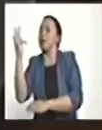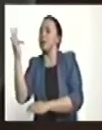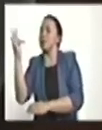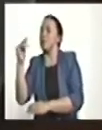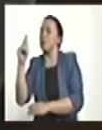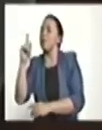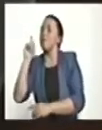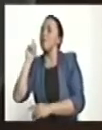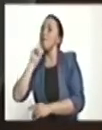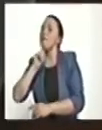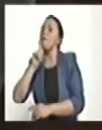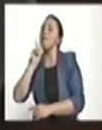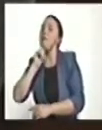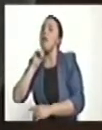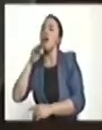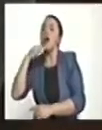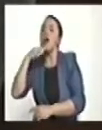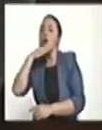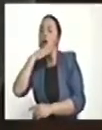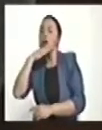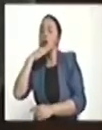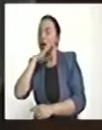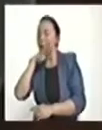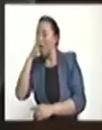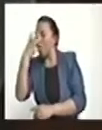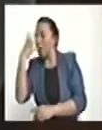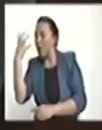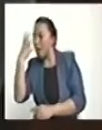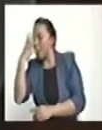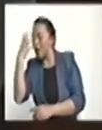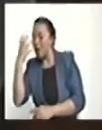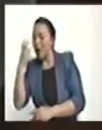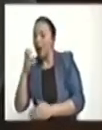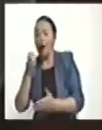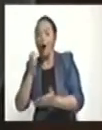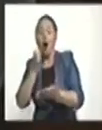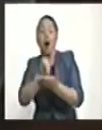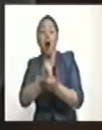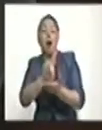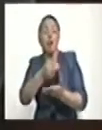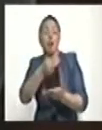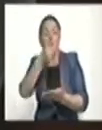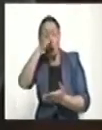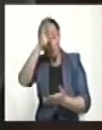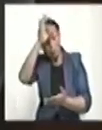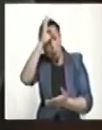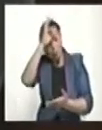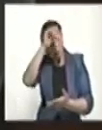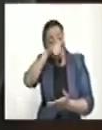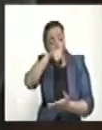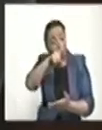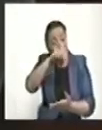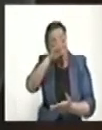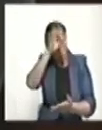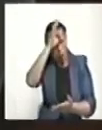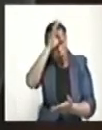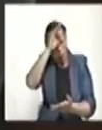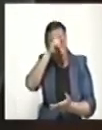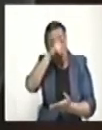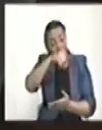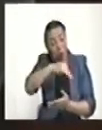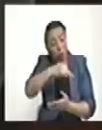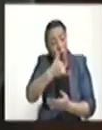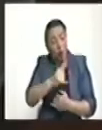ejemplo, si castigara o sometiera a aquellos que andan de cárcel en cárcel buscando falsos